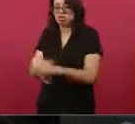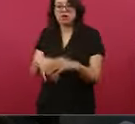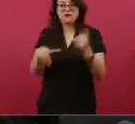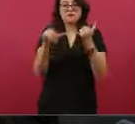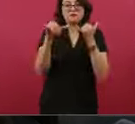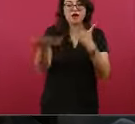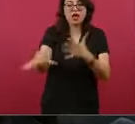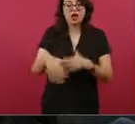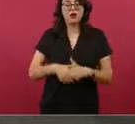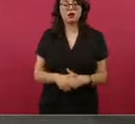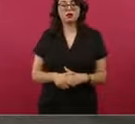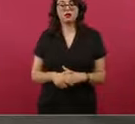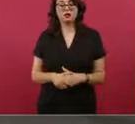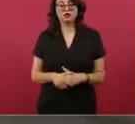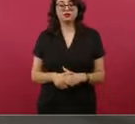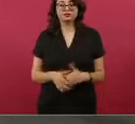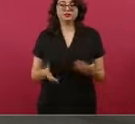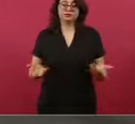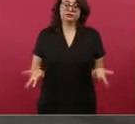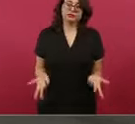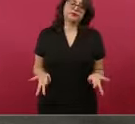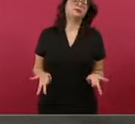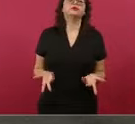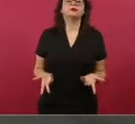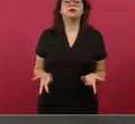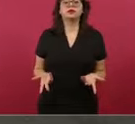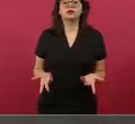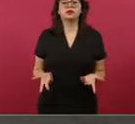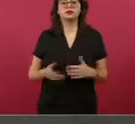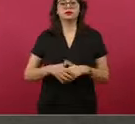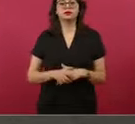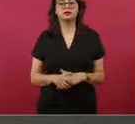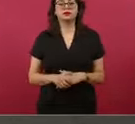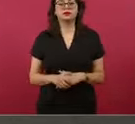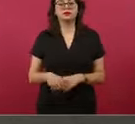Calderón ganó en 16 estados y yo gané en 16.